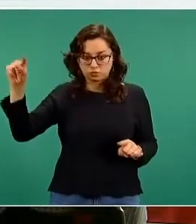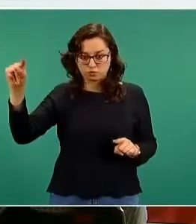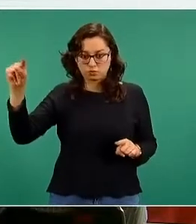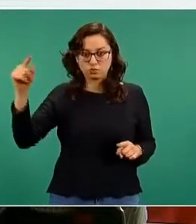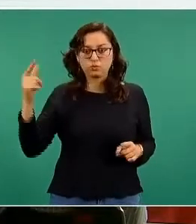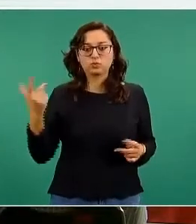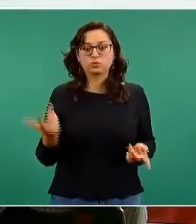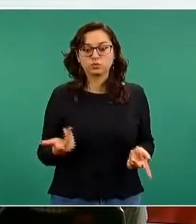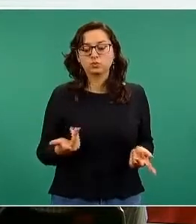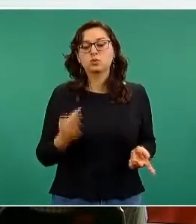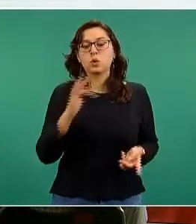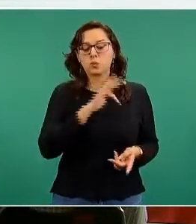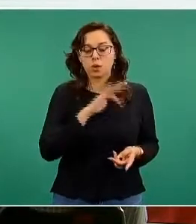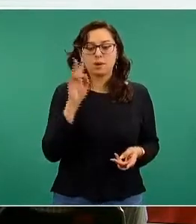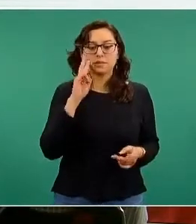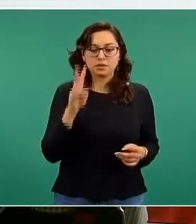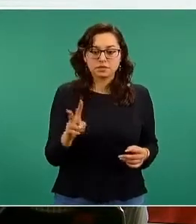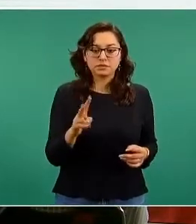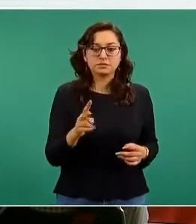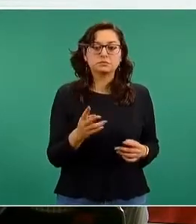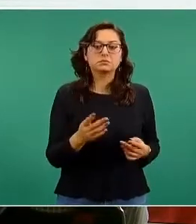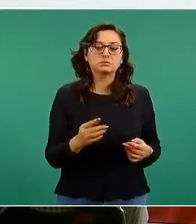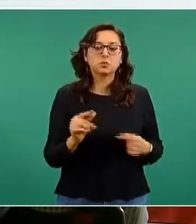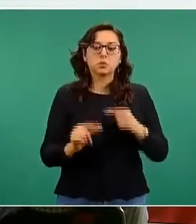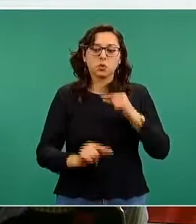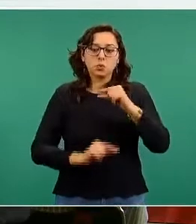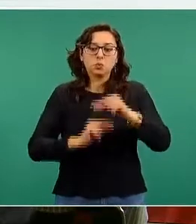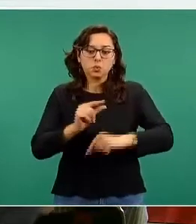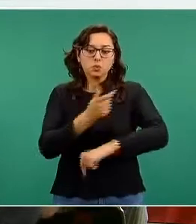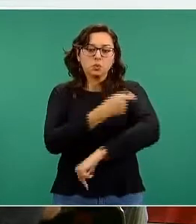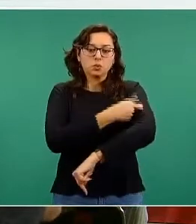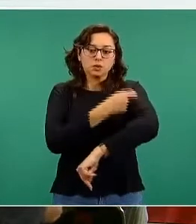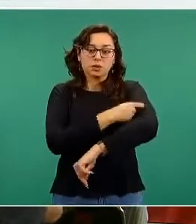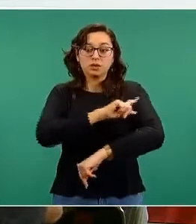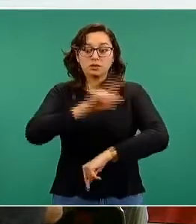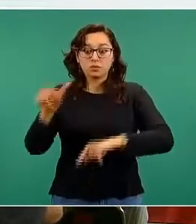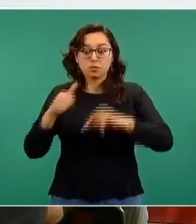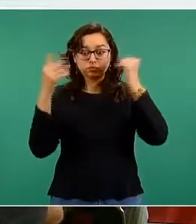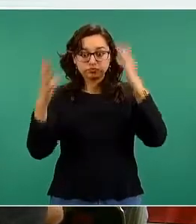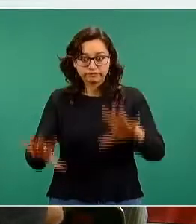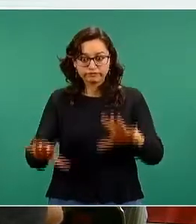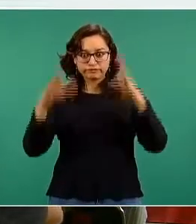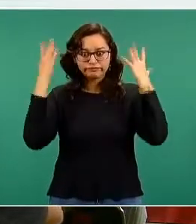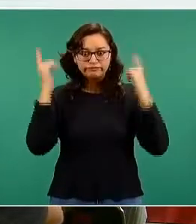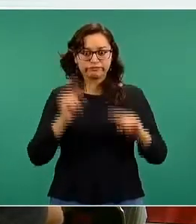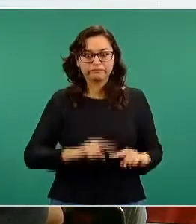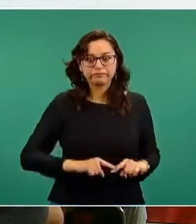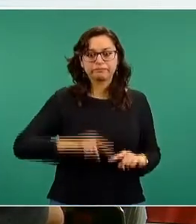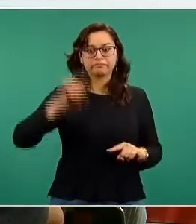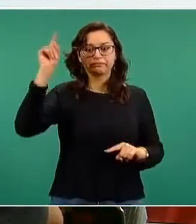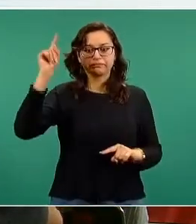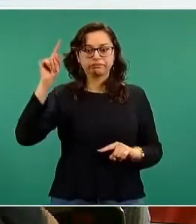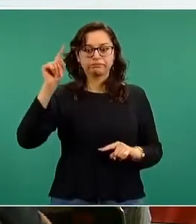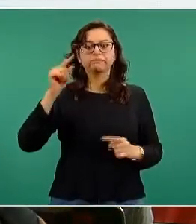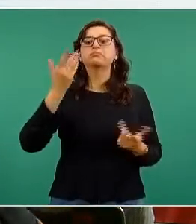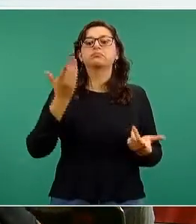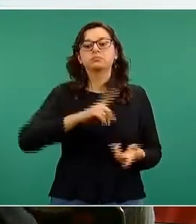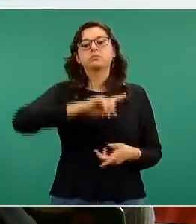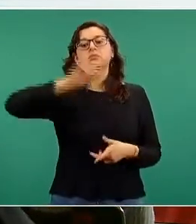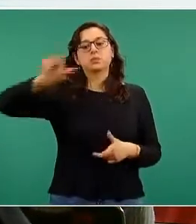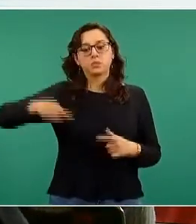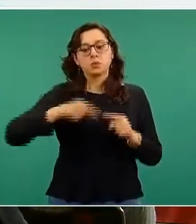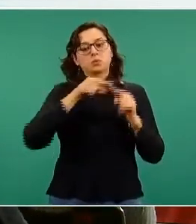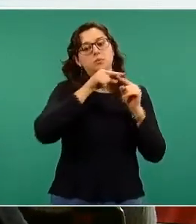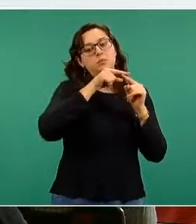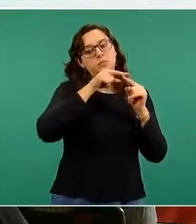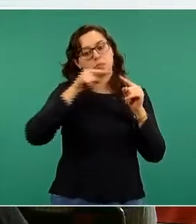este cambio en la trayectoria, se estaba vacunando a esta velocidad y súbitamente se vacuna a esta velocidad. Desde luego, después se